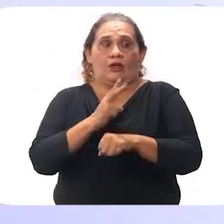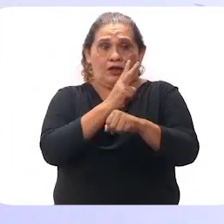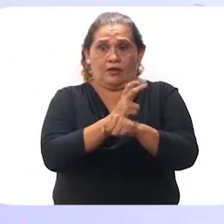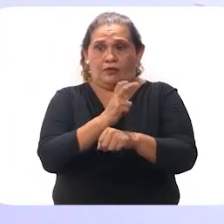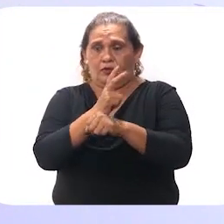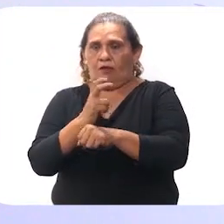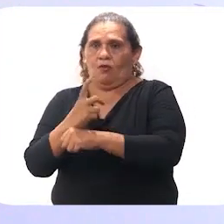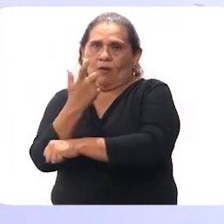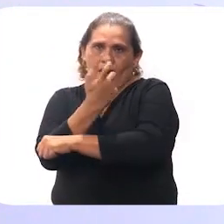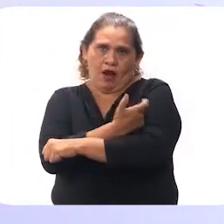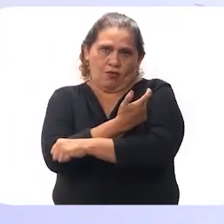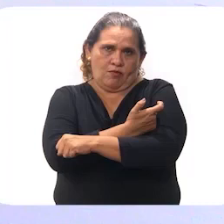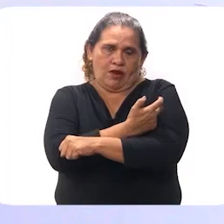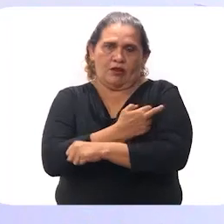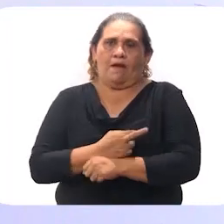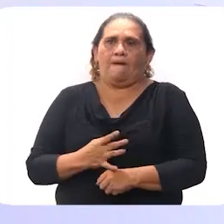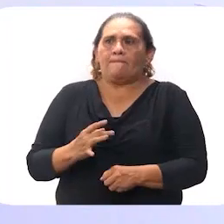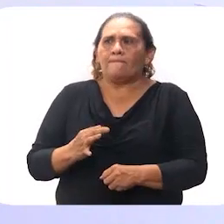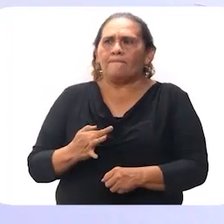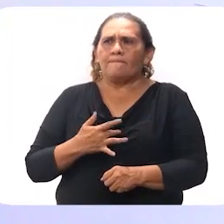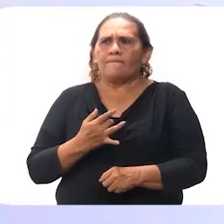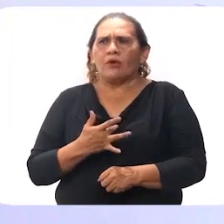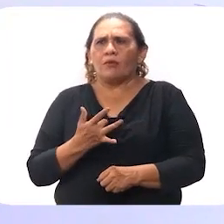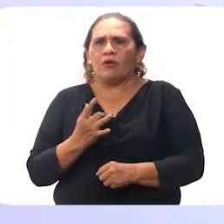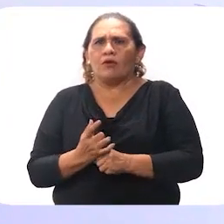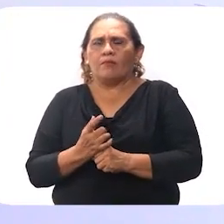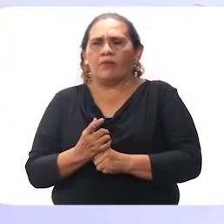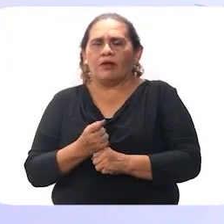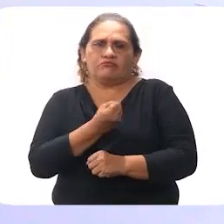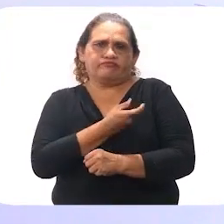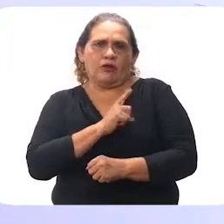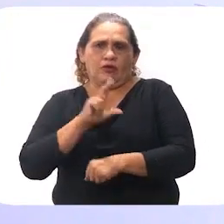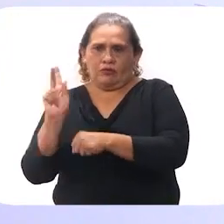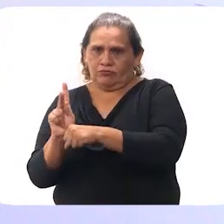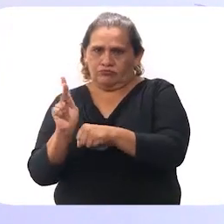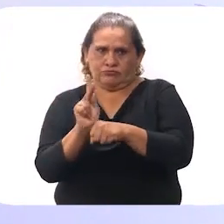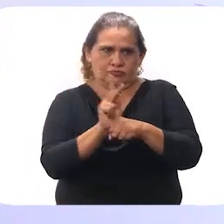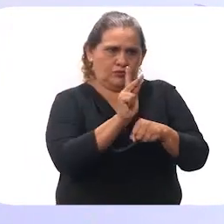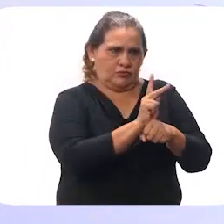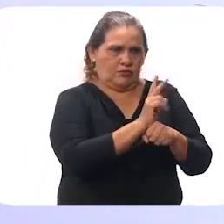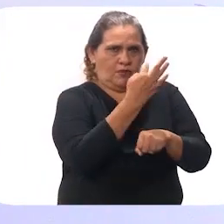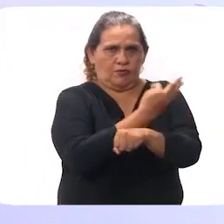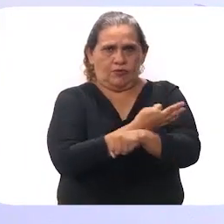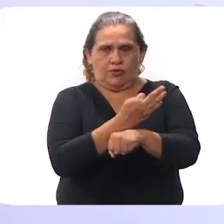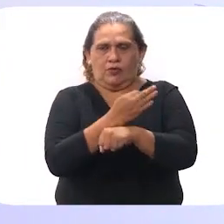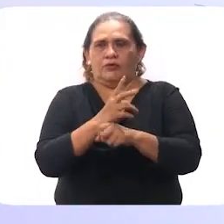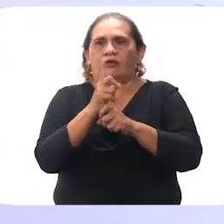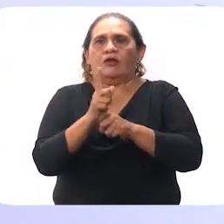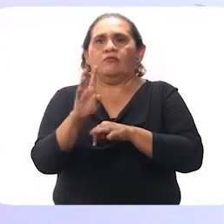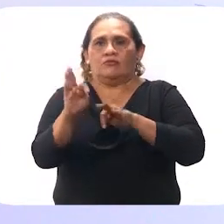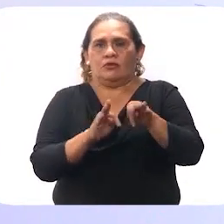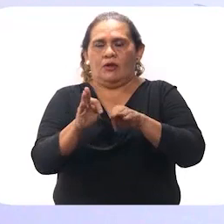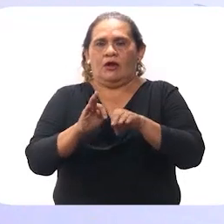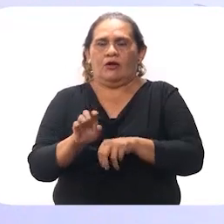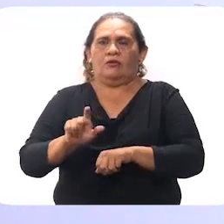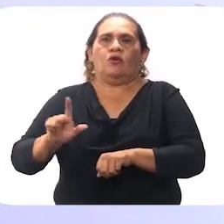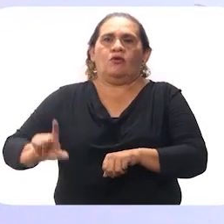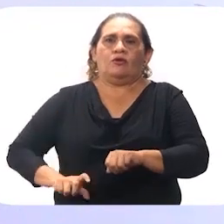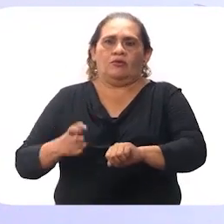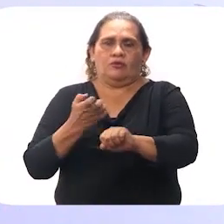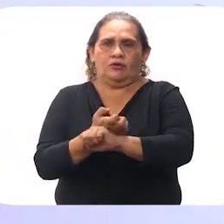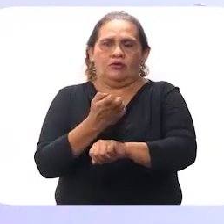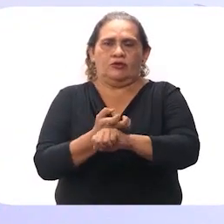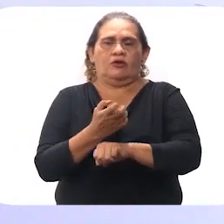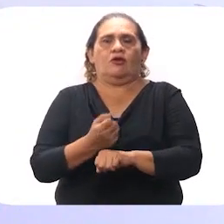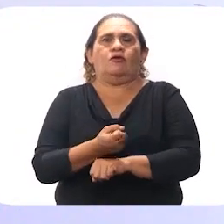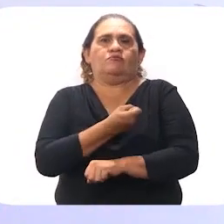sin temor para proteger nuestra salud y la de nuestras familias. Estamos trabajando de manera conjunta el Gobierno del Estado, la Secretaría del Bienestar